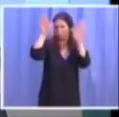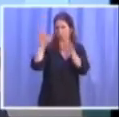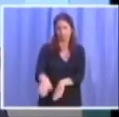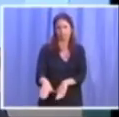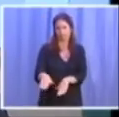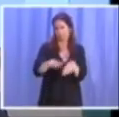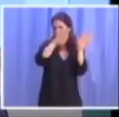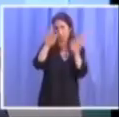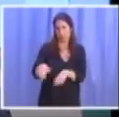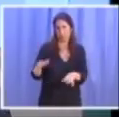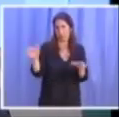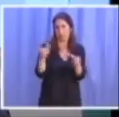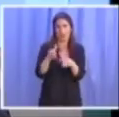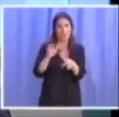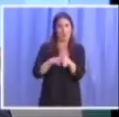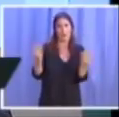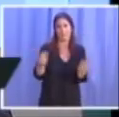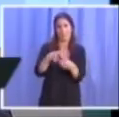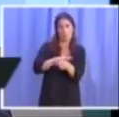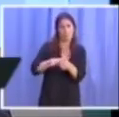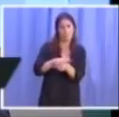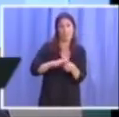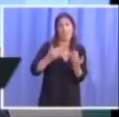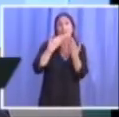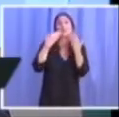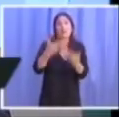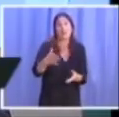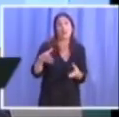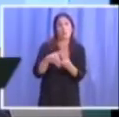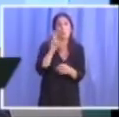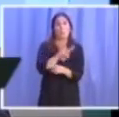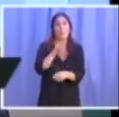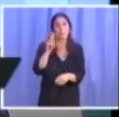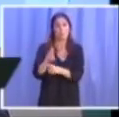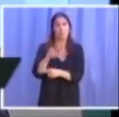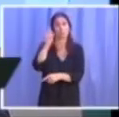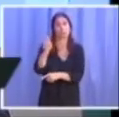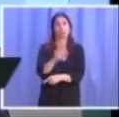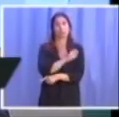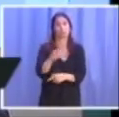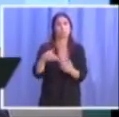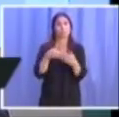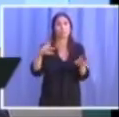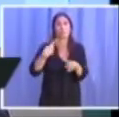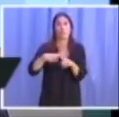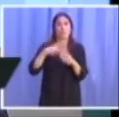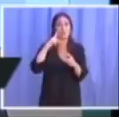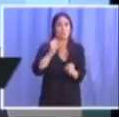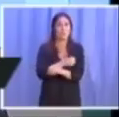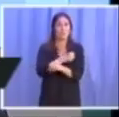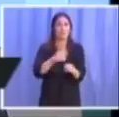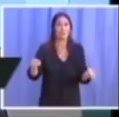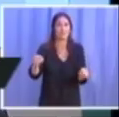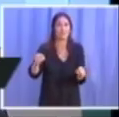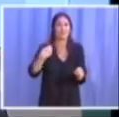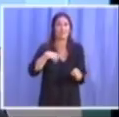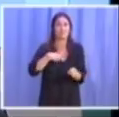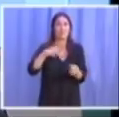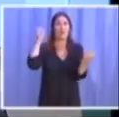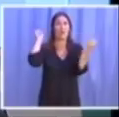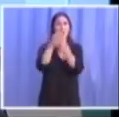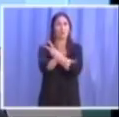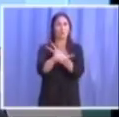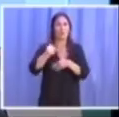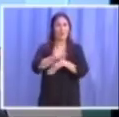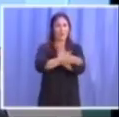por Granada y por toda su provincia. Gracias al Partido Popular inauguramos lo que parecía imposible, que era la T invertida, la autovía de la